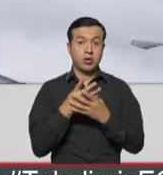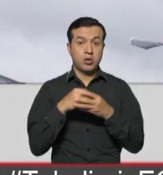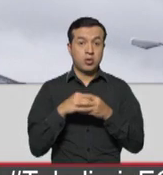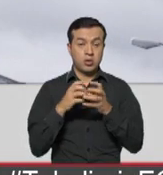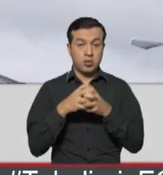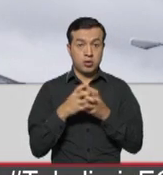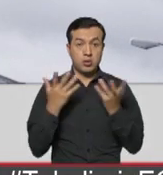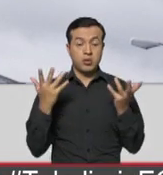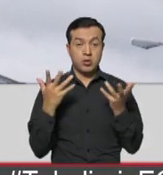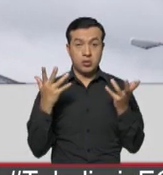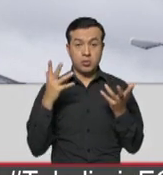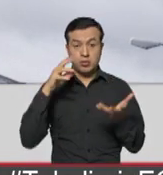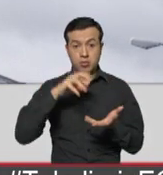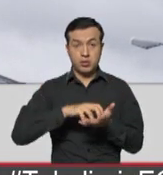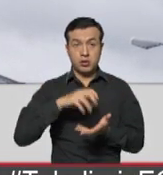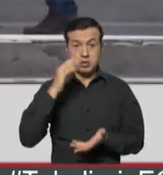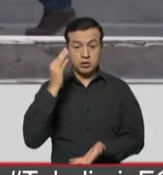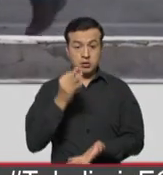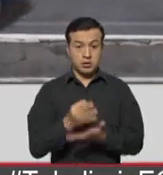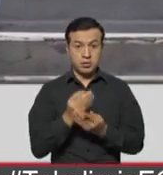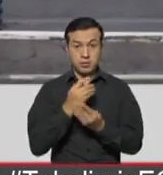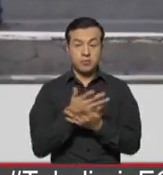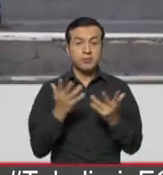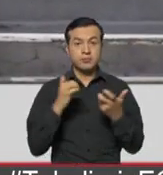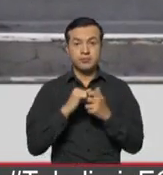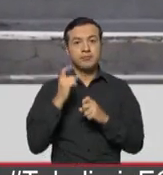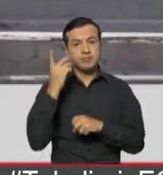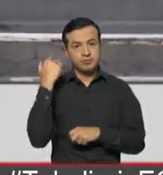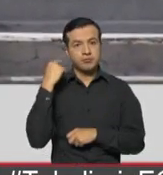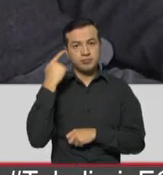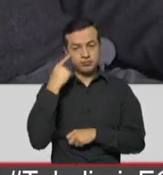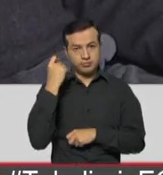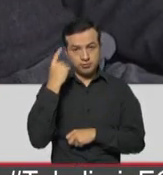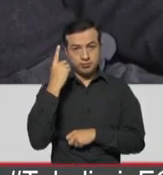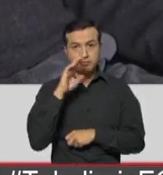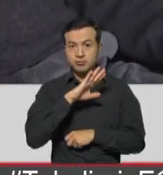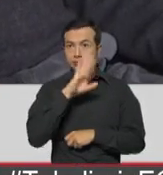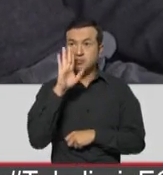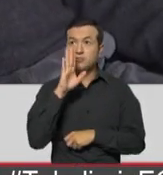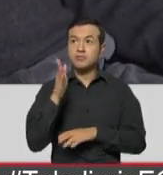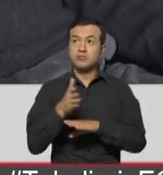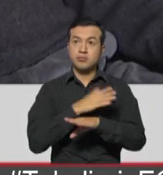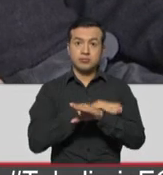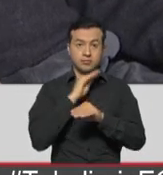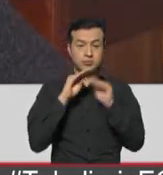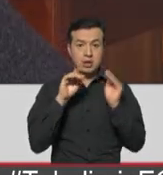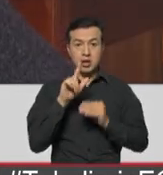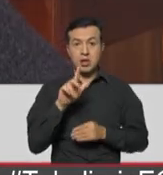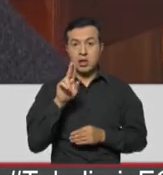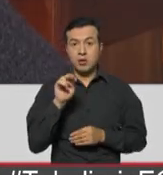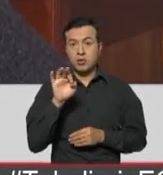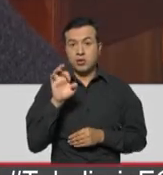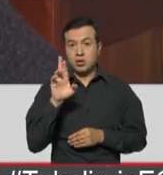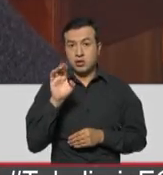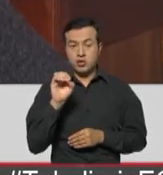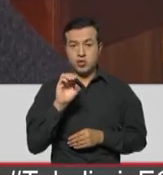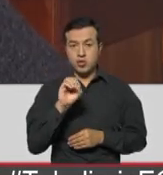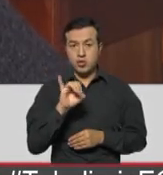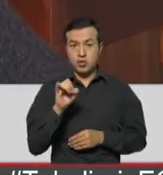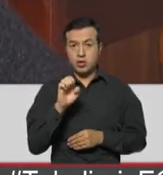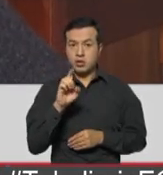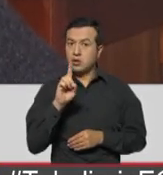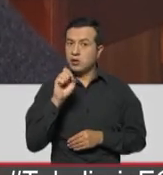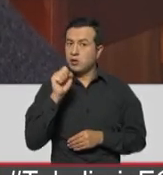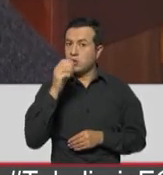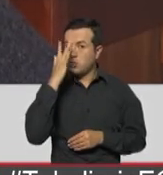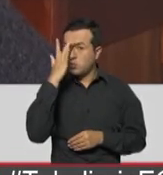Norte, ubicado en la provincia de Cotopaxi, era un hecho previsible y que incluso se alertó, asegura Lautaro Ojeda. Porque el tema se